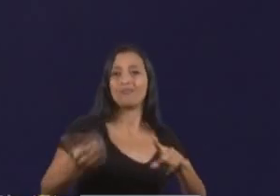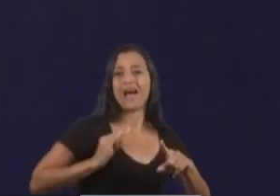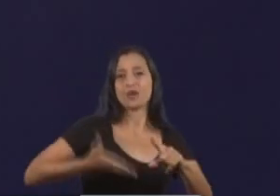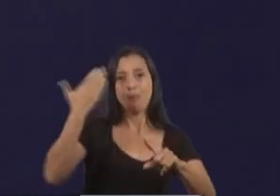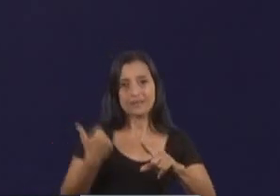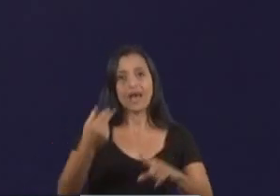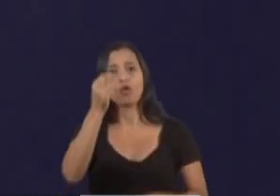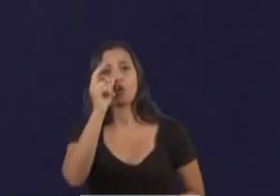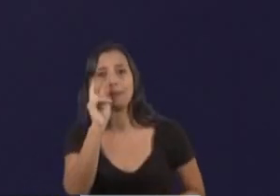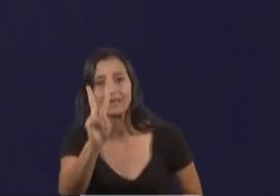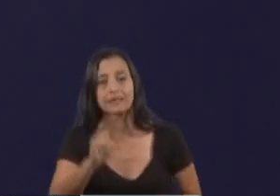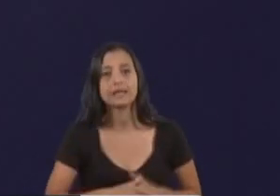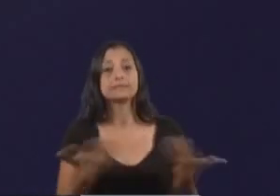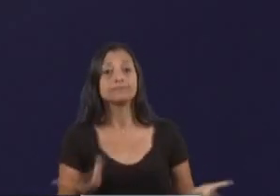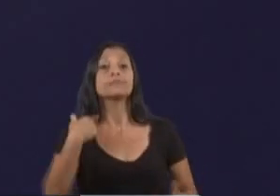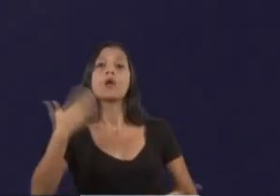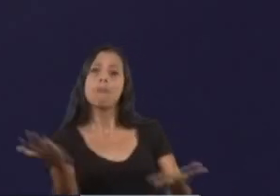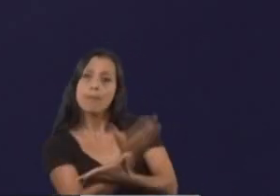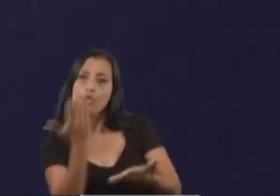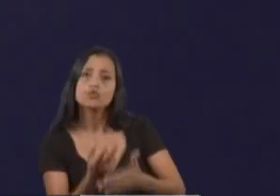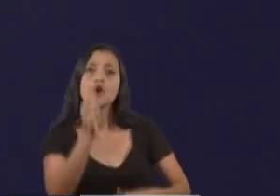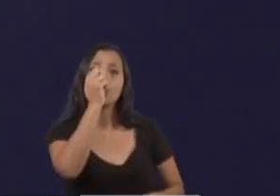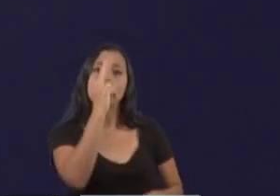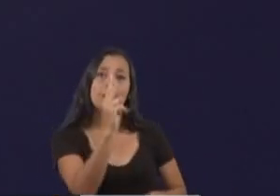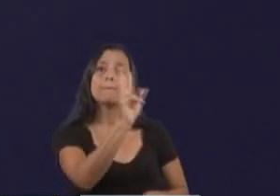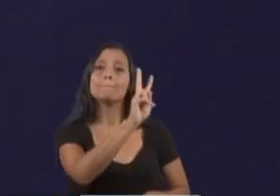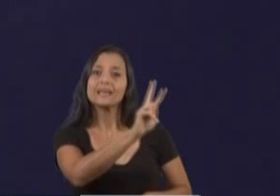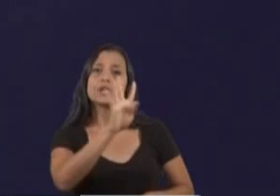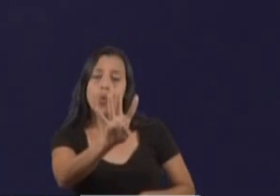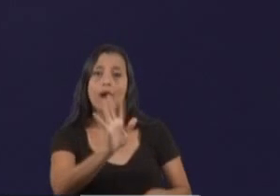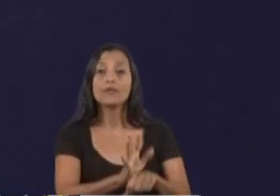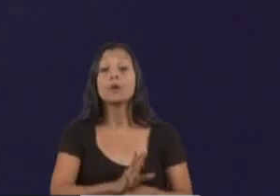a 2023. De la producción del 2024, el